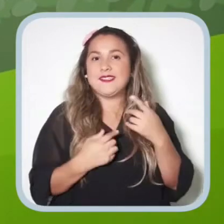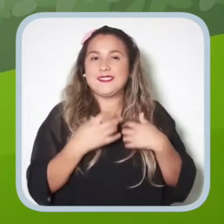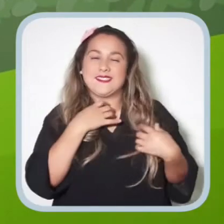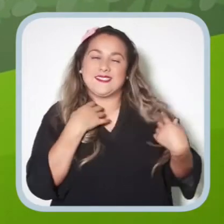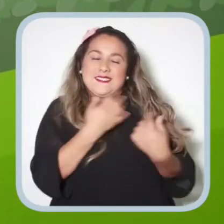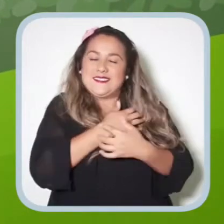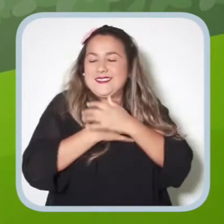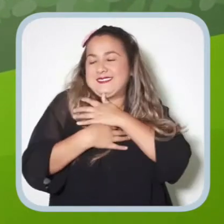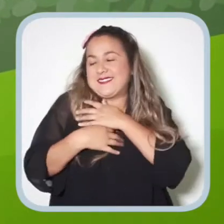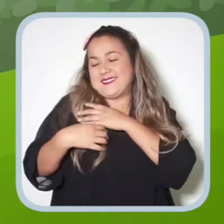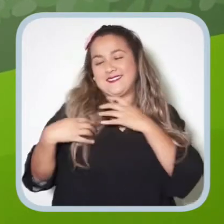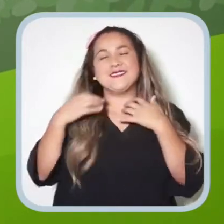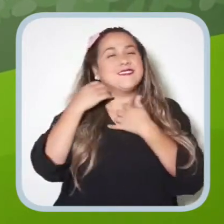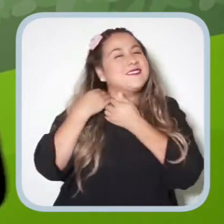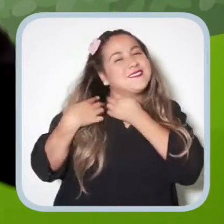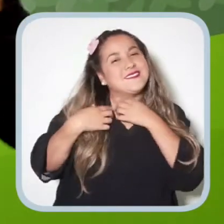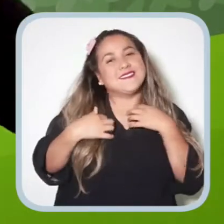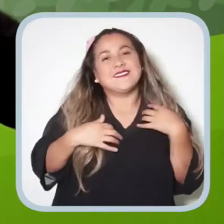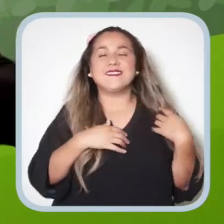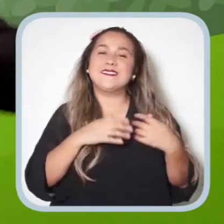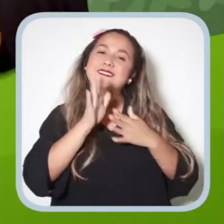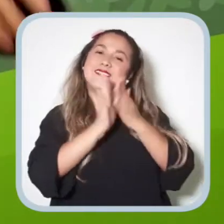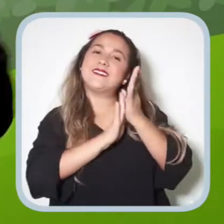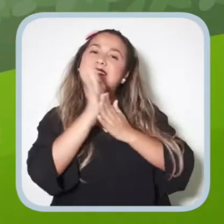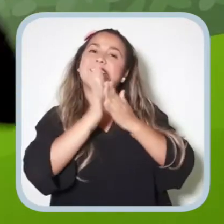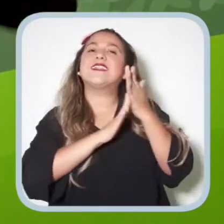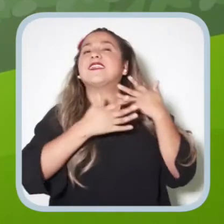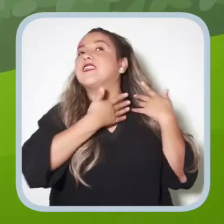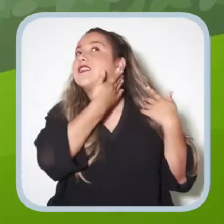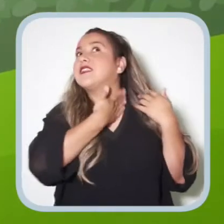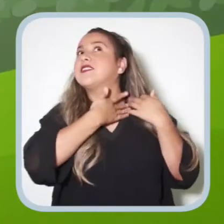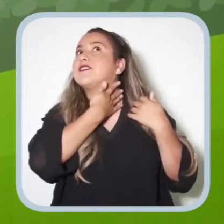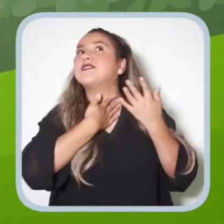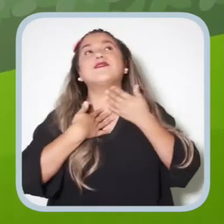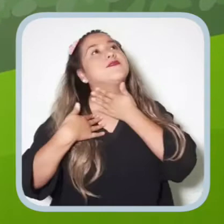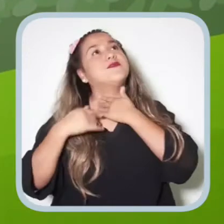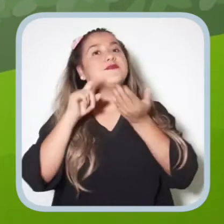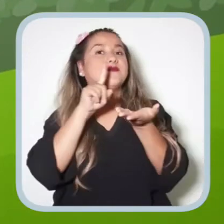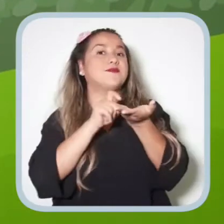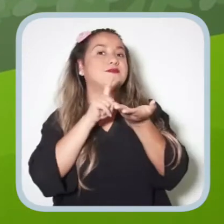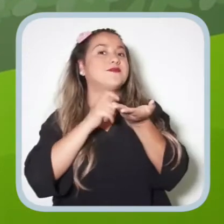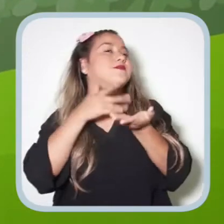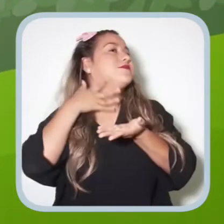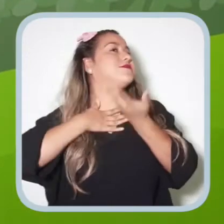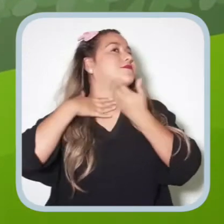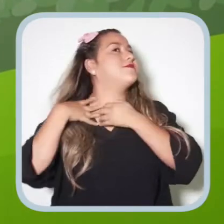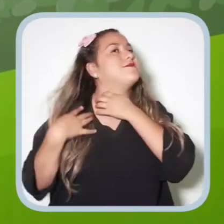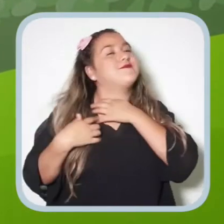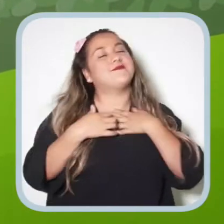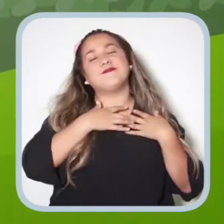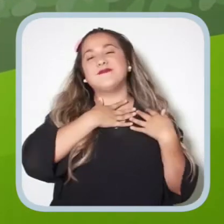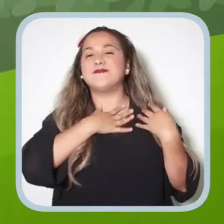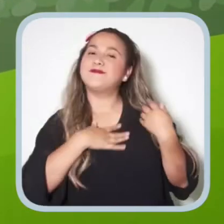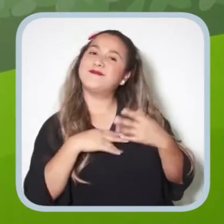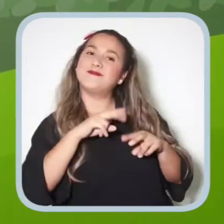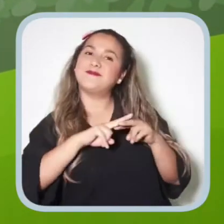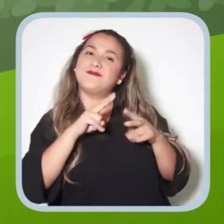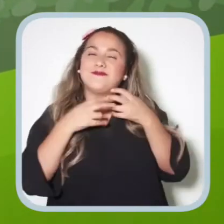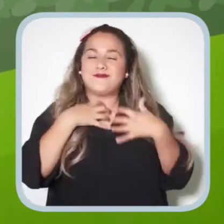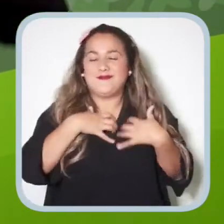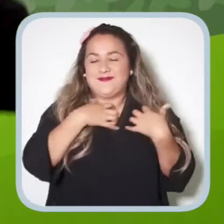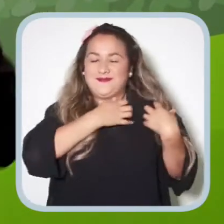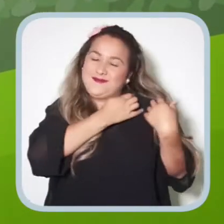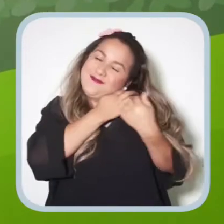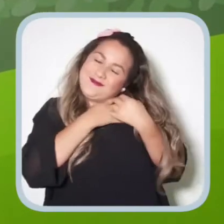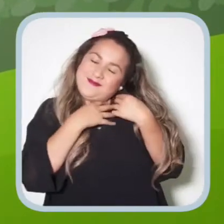cosquillitas con jabón y muchas burbujitas. Vamos a hacernos